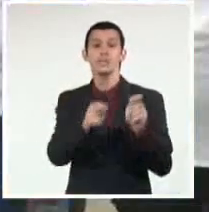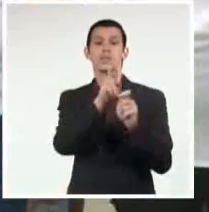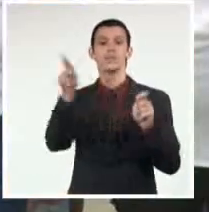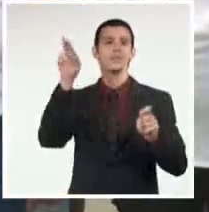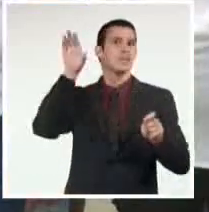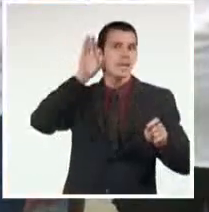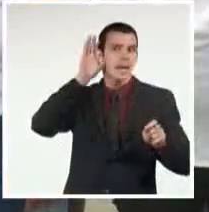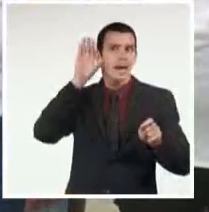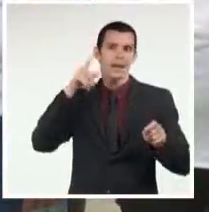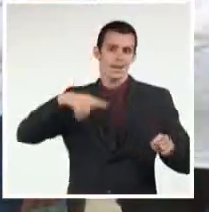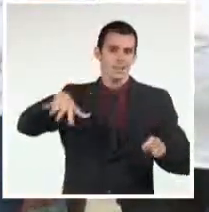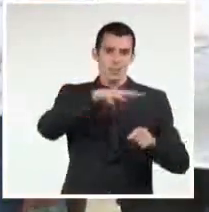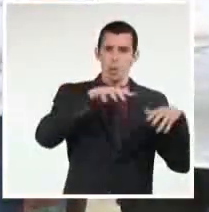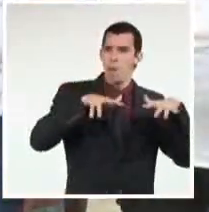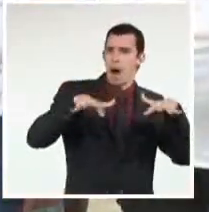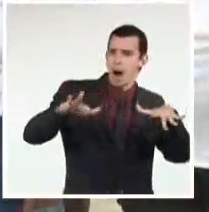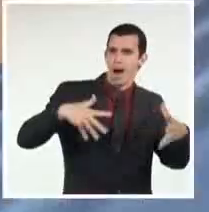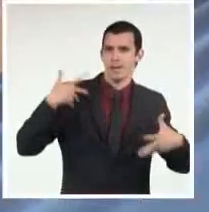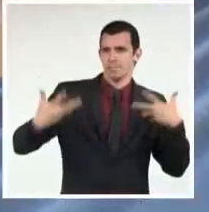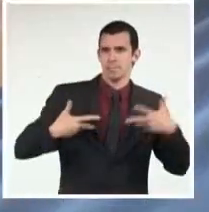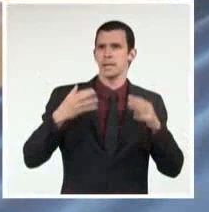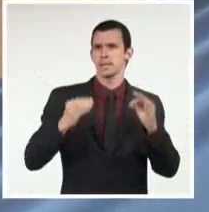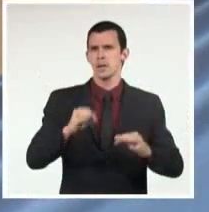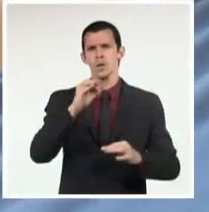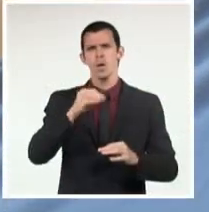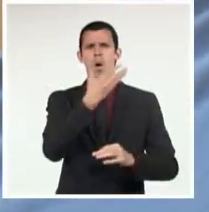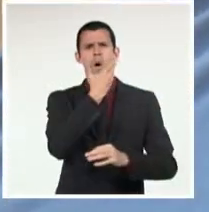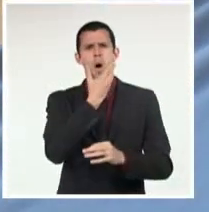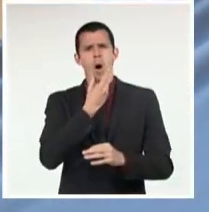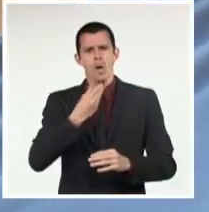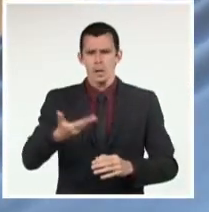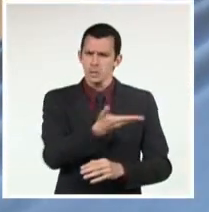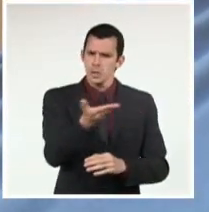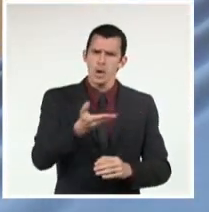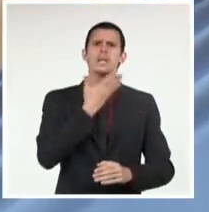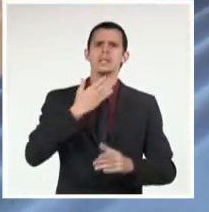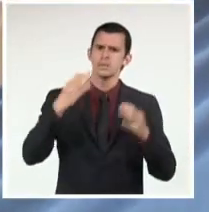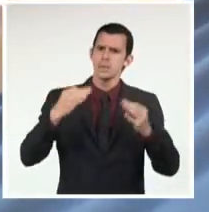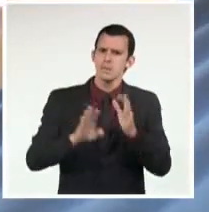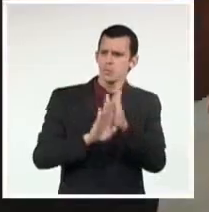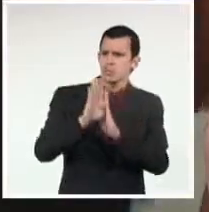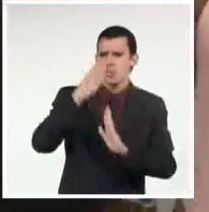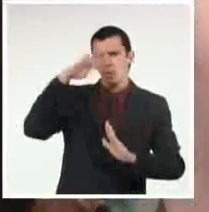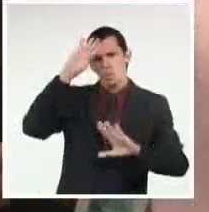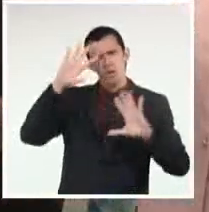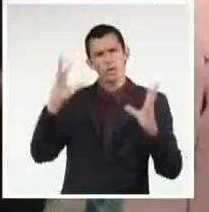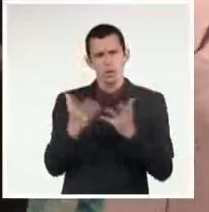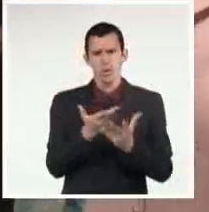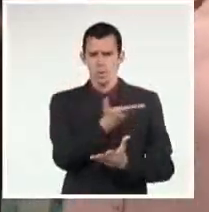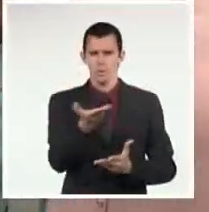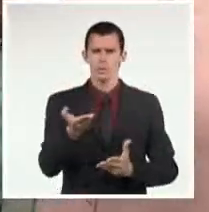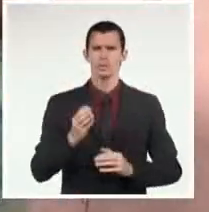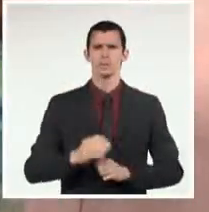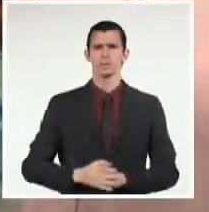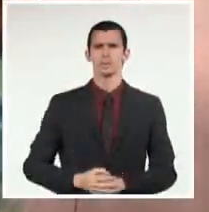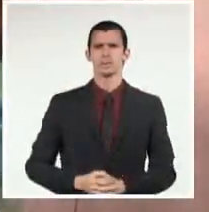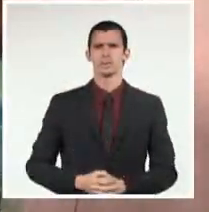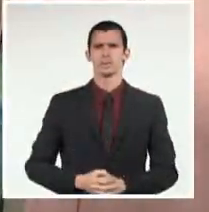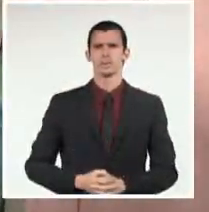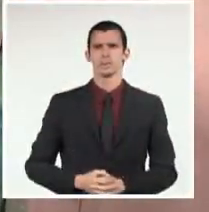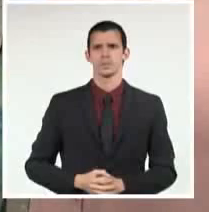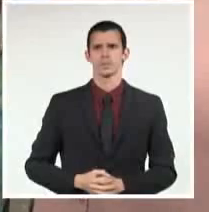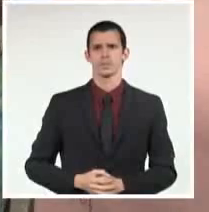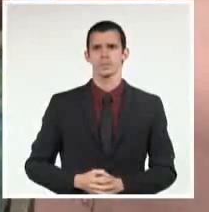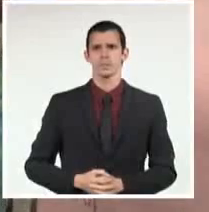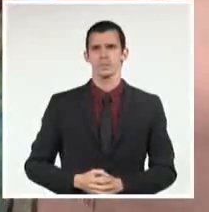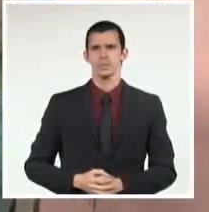voluntad juvenil de continuar construyendo la sociedad próspera, equitativa y justa que anhelamos. Ya justo en el lugar en que se ofreciera la